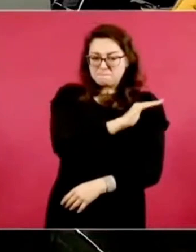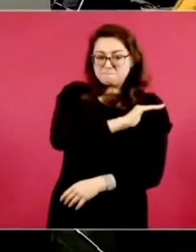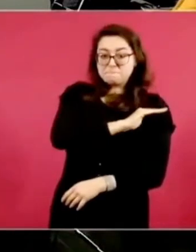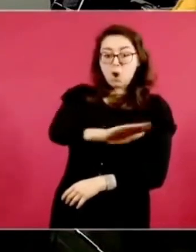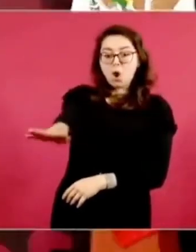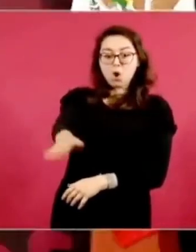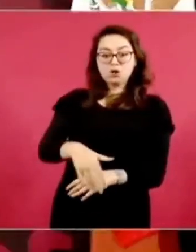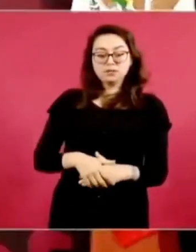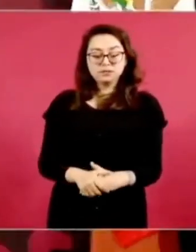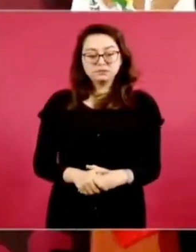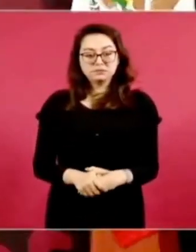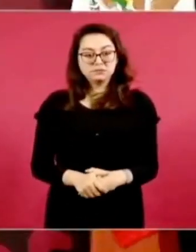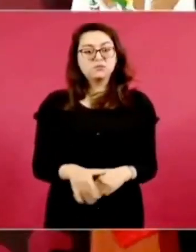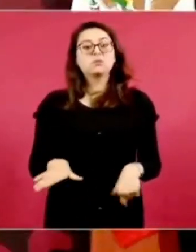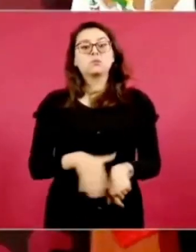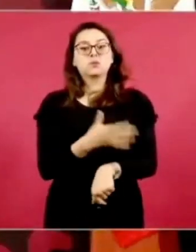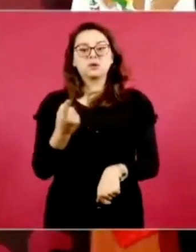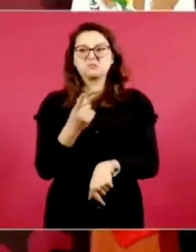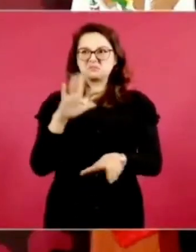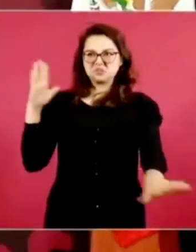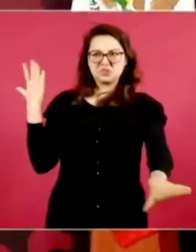porque eran bárbaros.